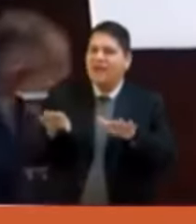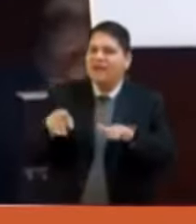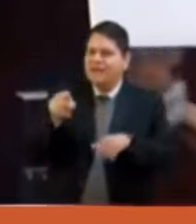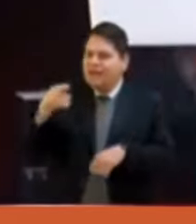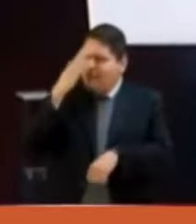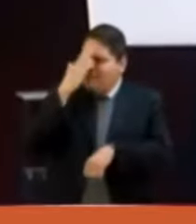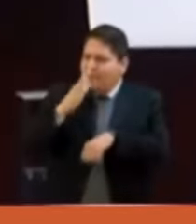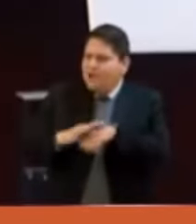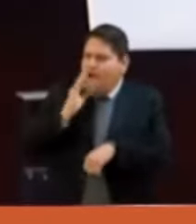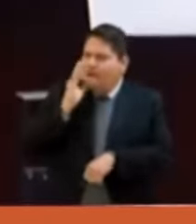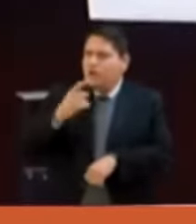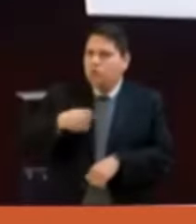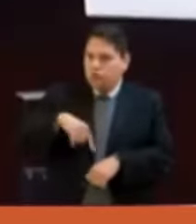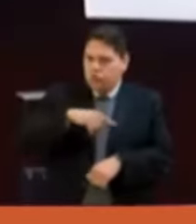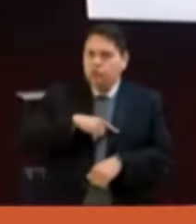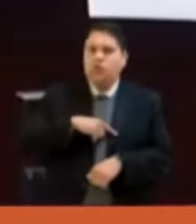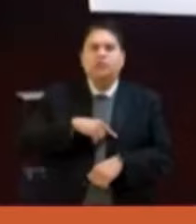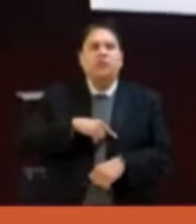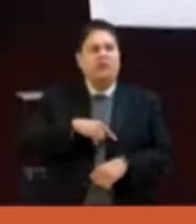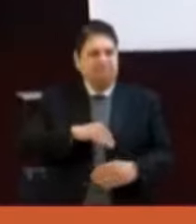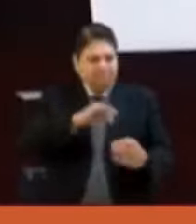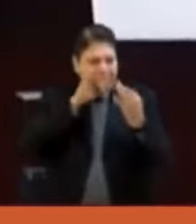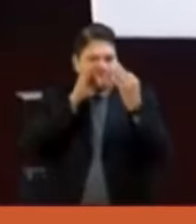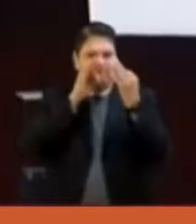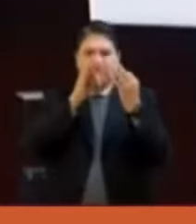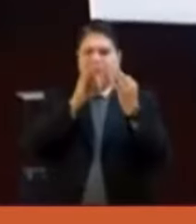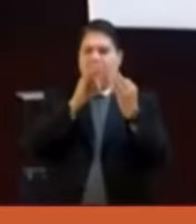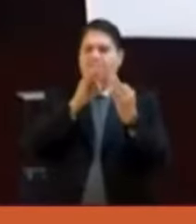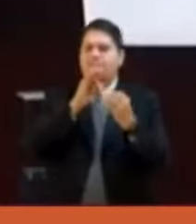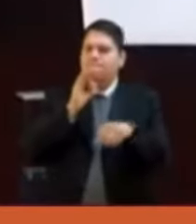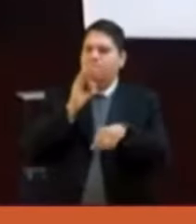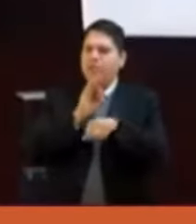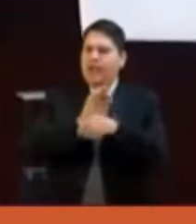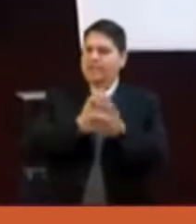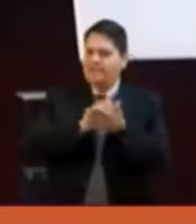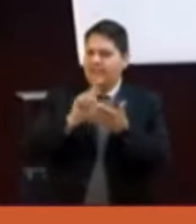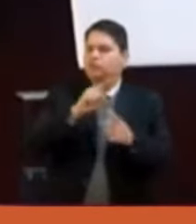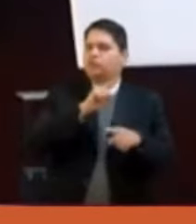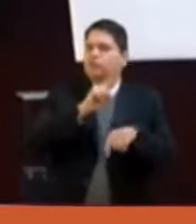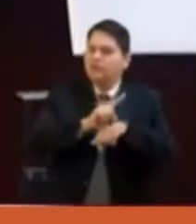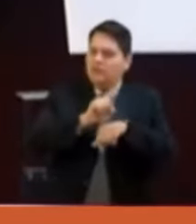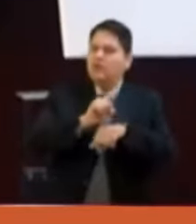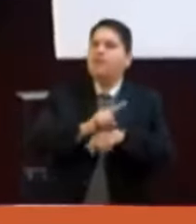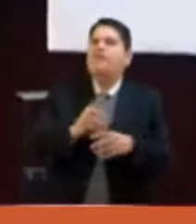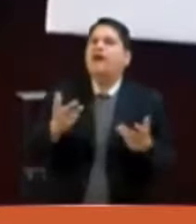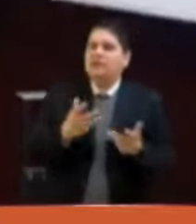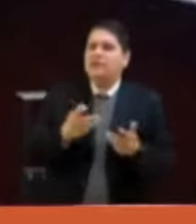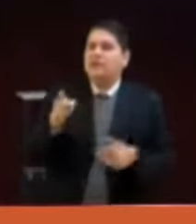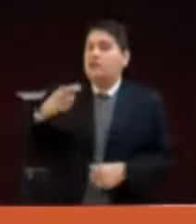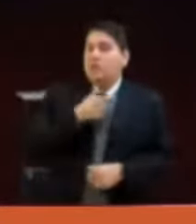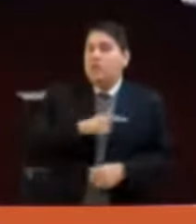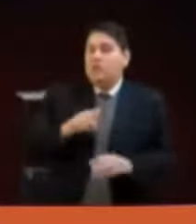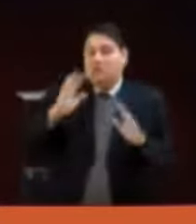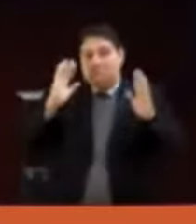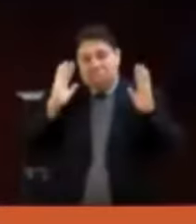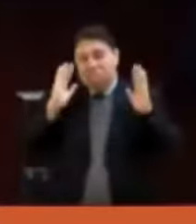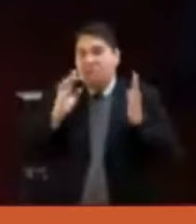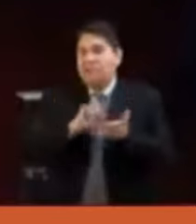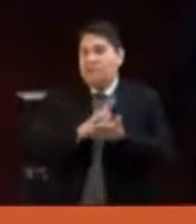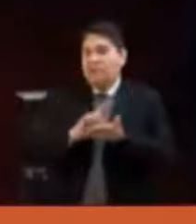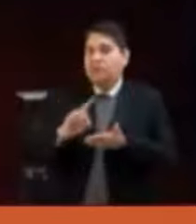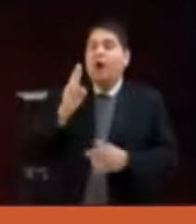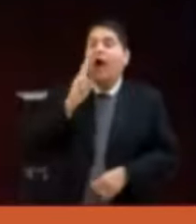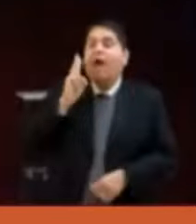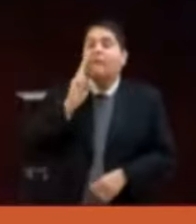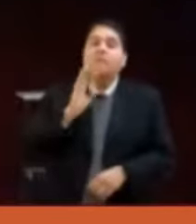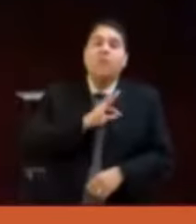a dar la lucha democrática para defender libertades y derechos todos los días le guste o no le guste los derechos no es de que le